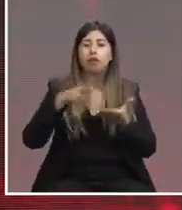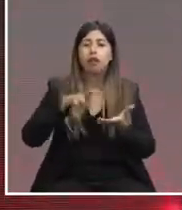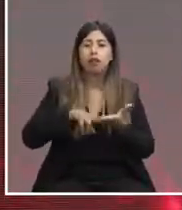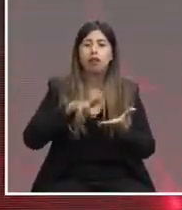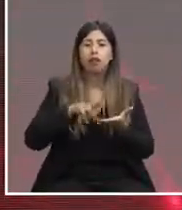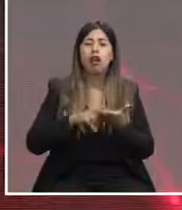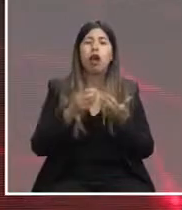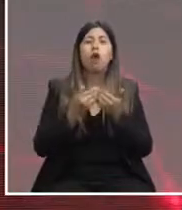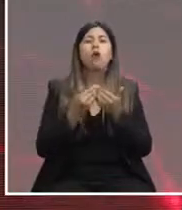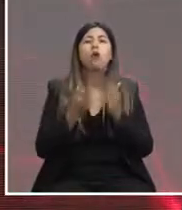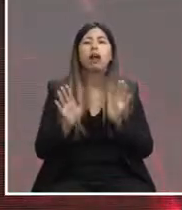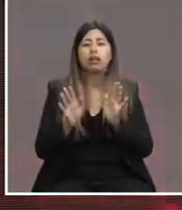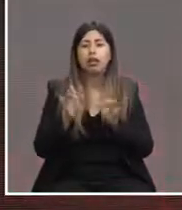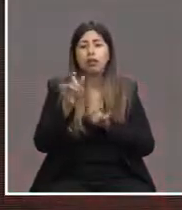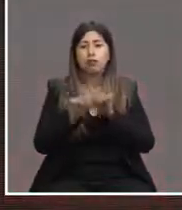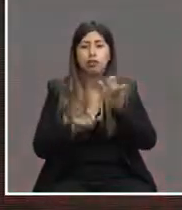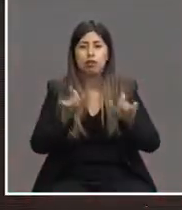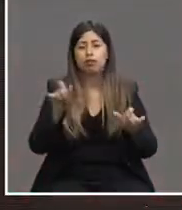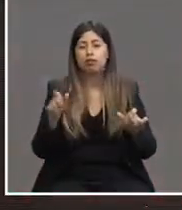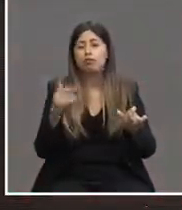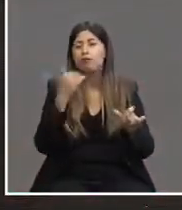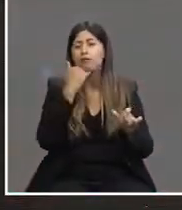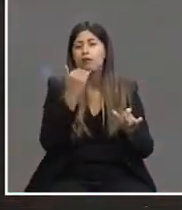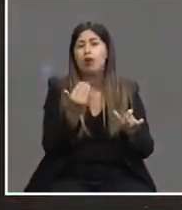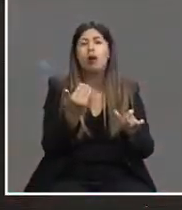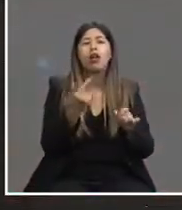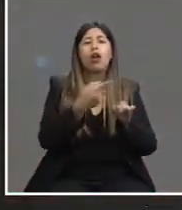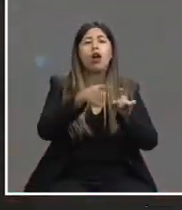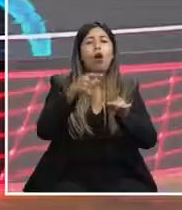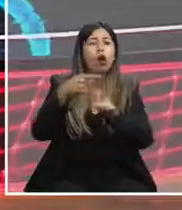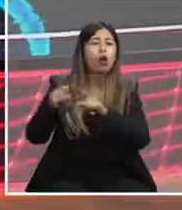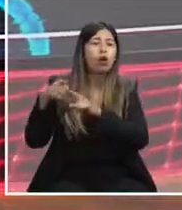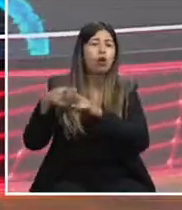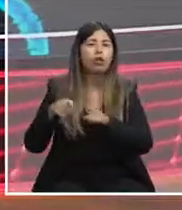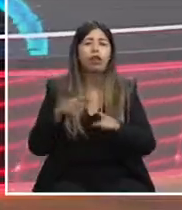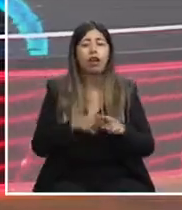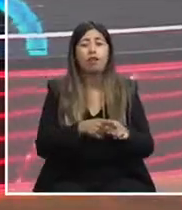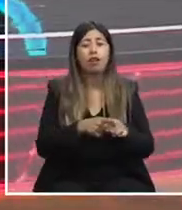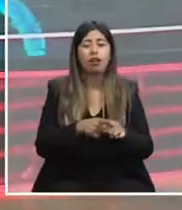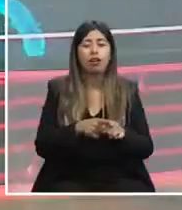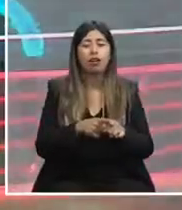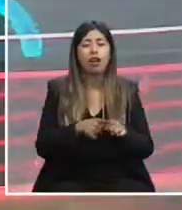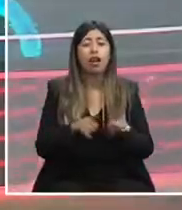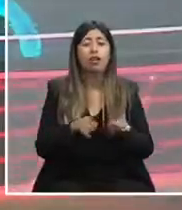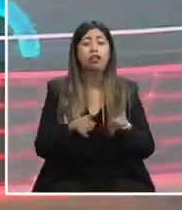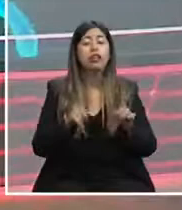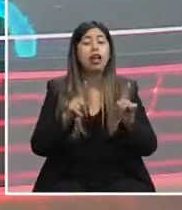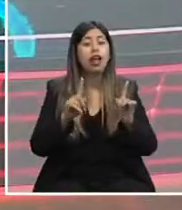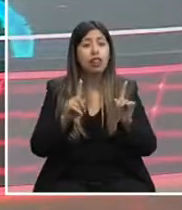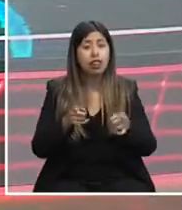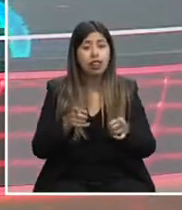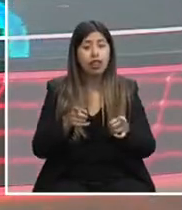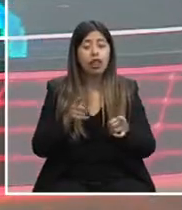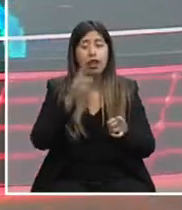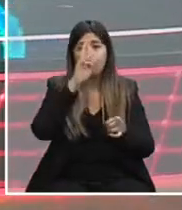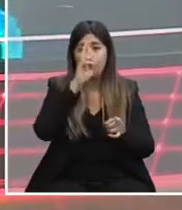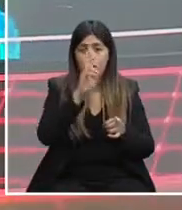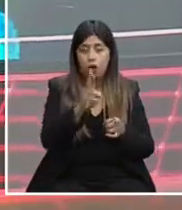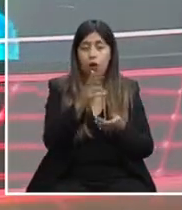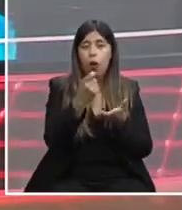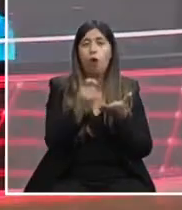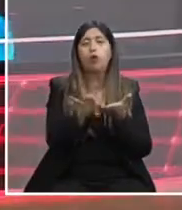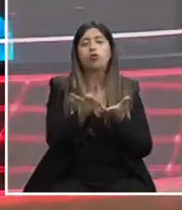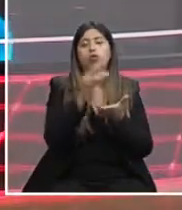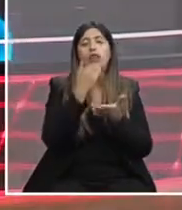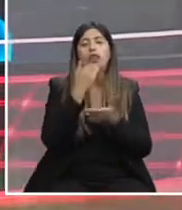persona, independientemente de todas las otras diferencias que pueda tener, debería ser capaz de reconocer y que también puede